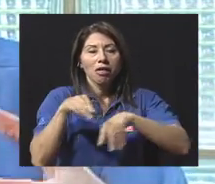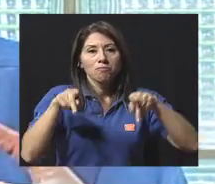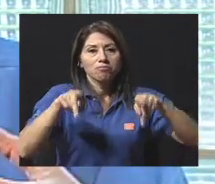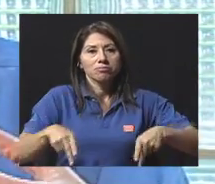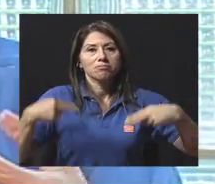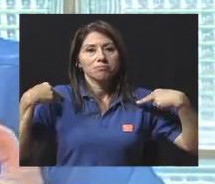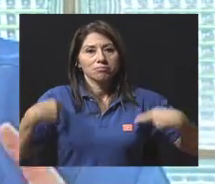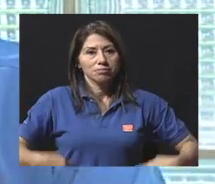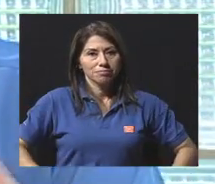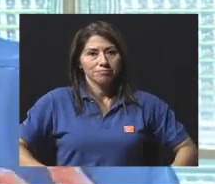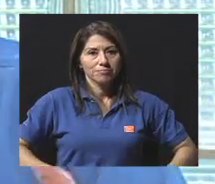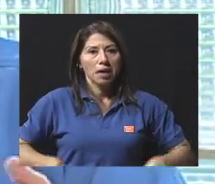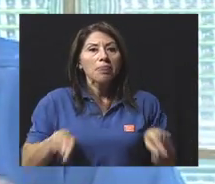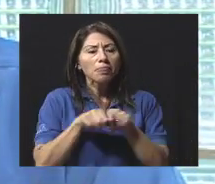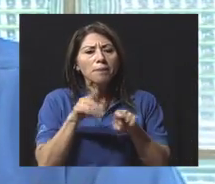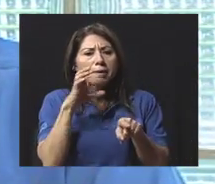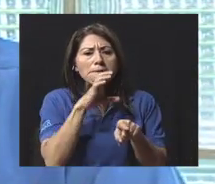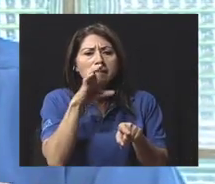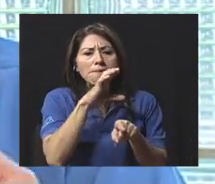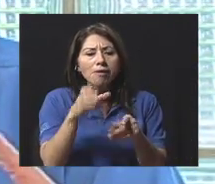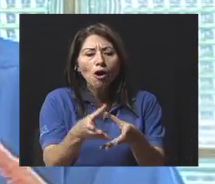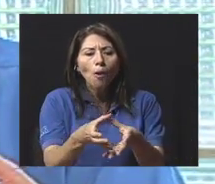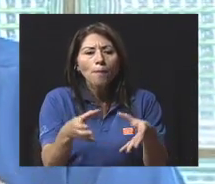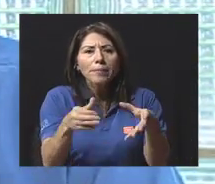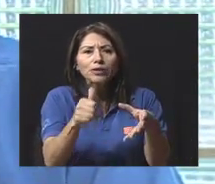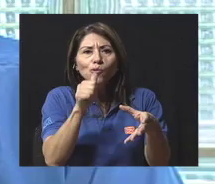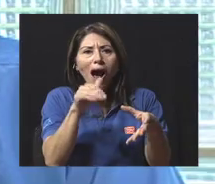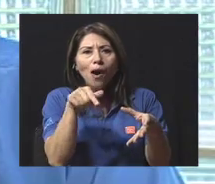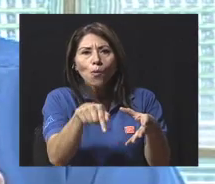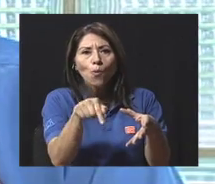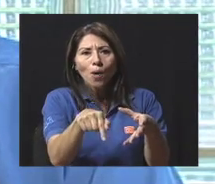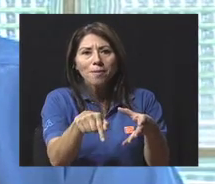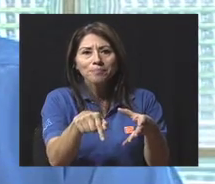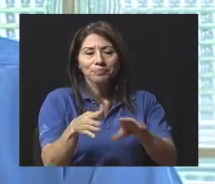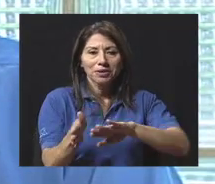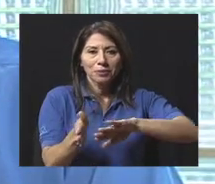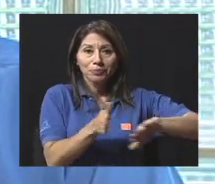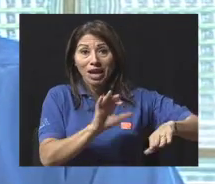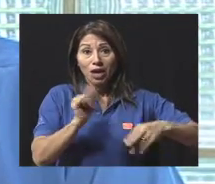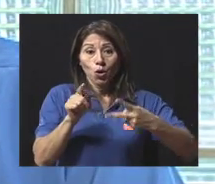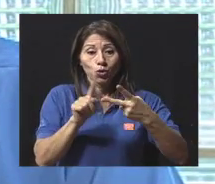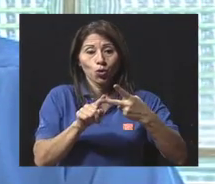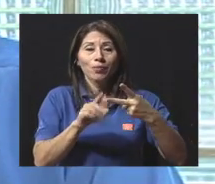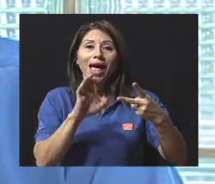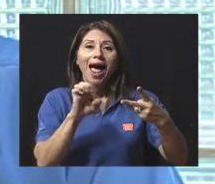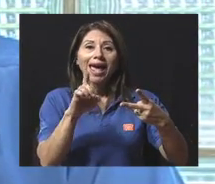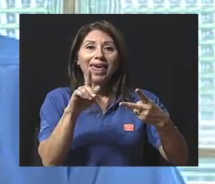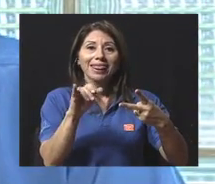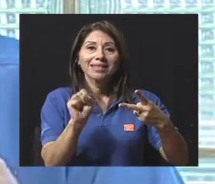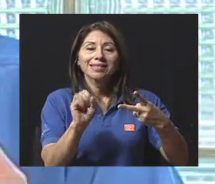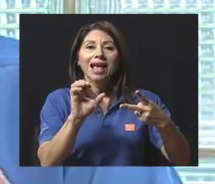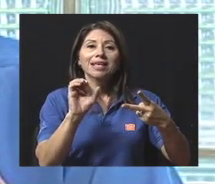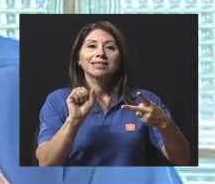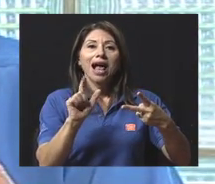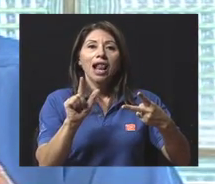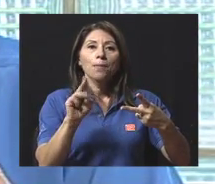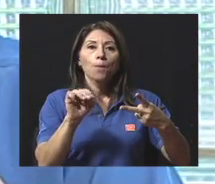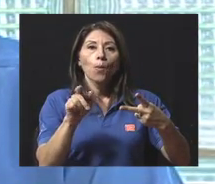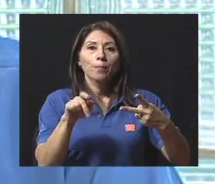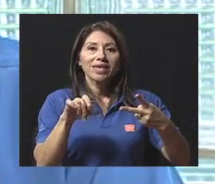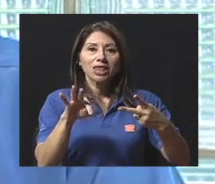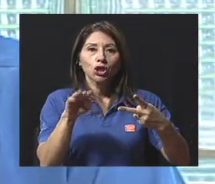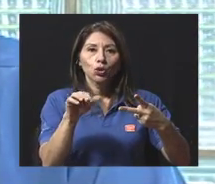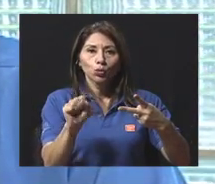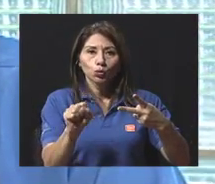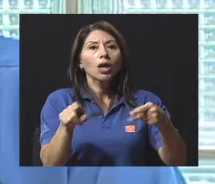objetos que acumulen agua que se deriven de esa actividad humana en el caso de albopictus este mosquito También puede estar en este mismo tipo de